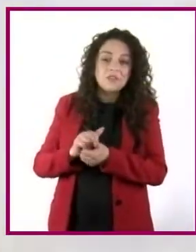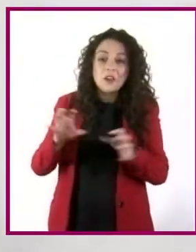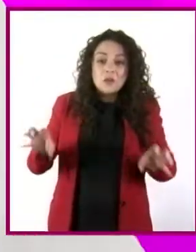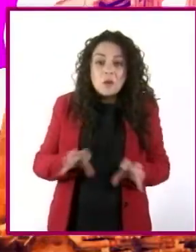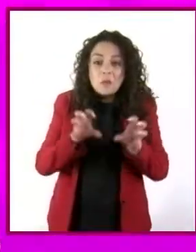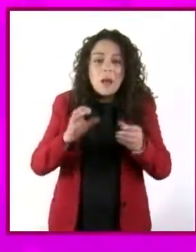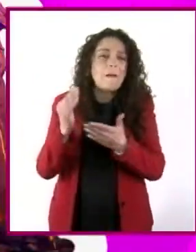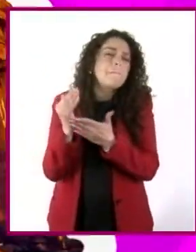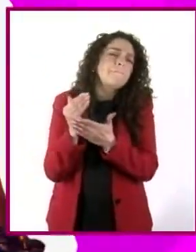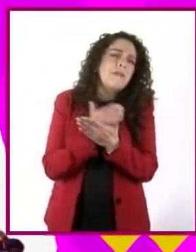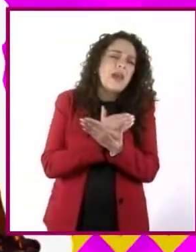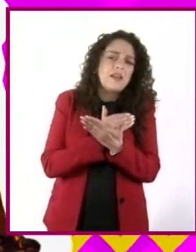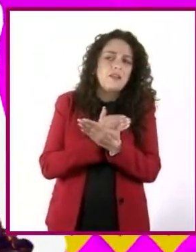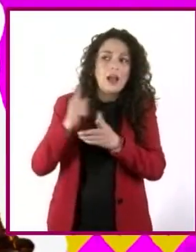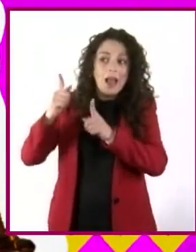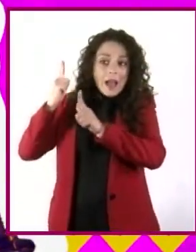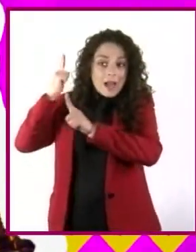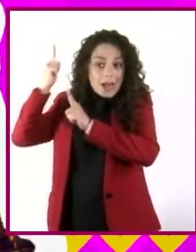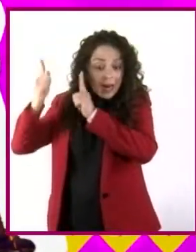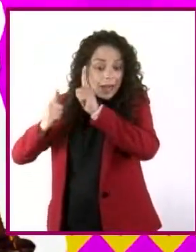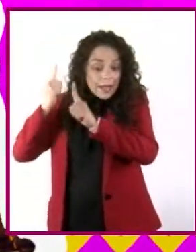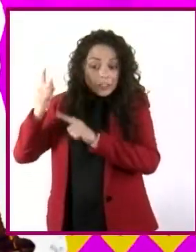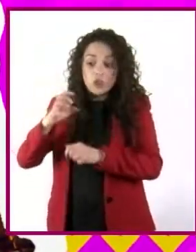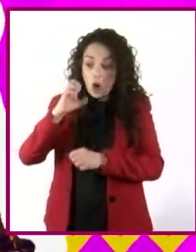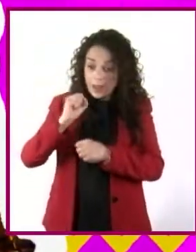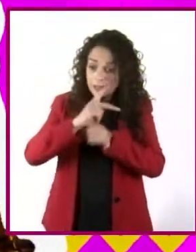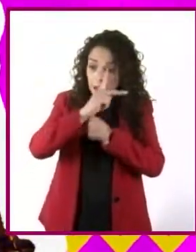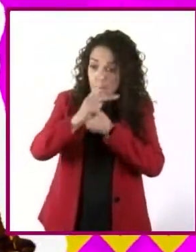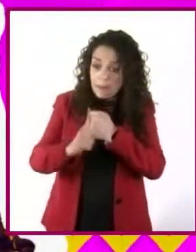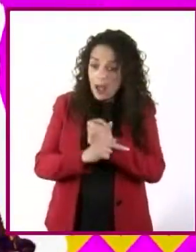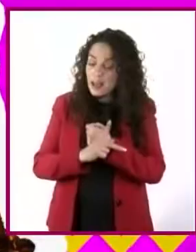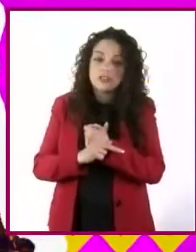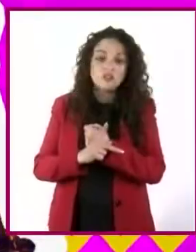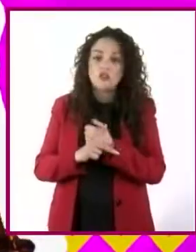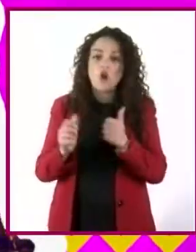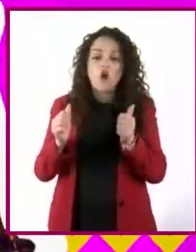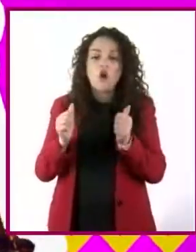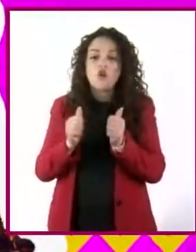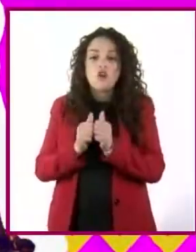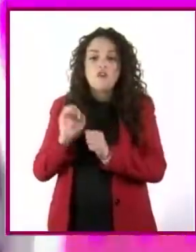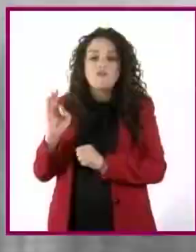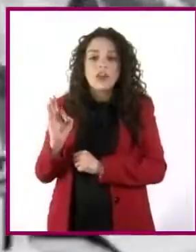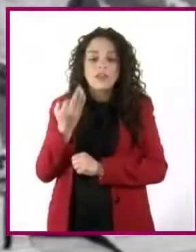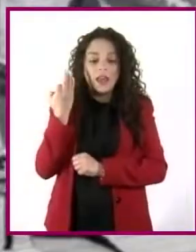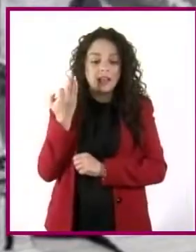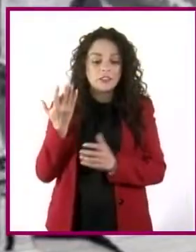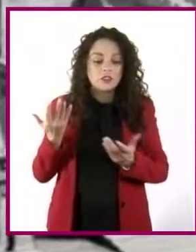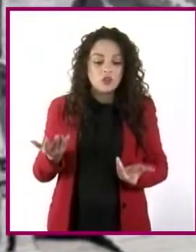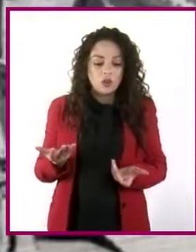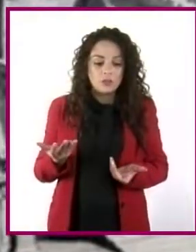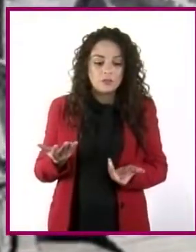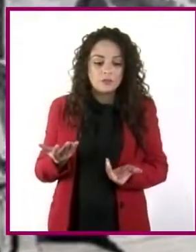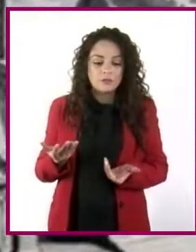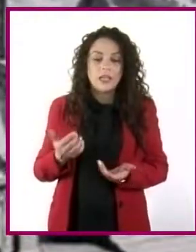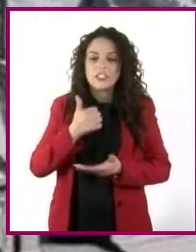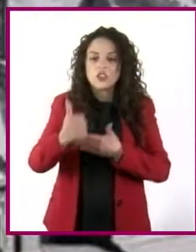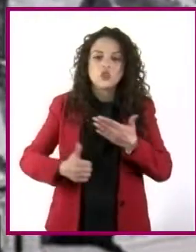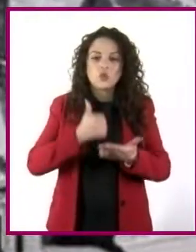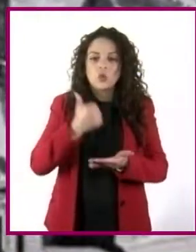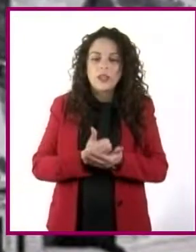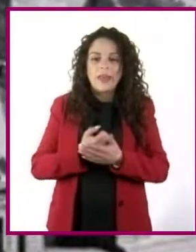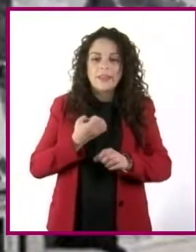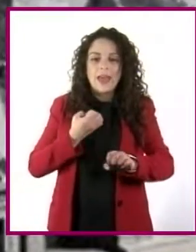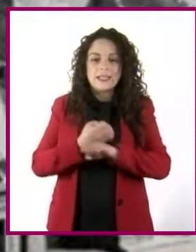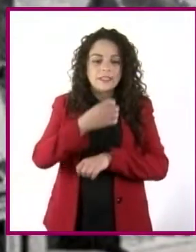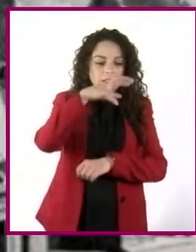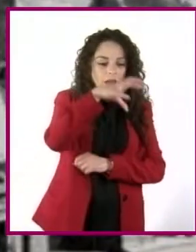computadoras. Grecia no es un país, sino una confederación de varias polis, es decir, ciudades-estado, que